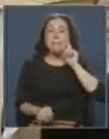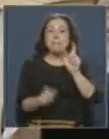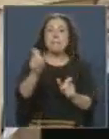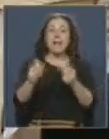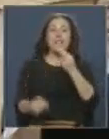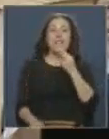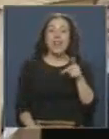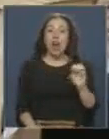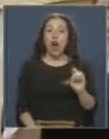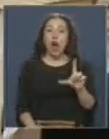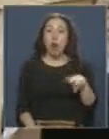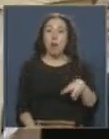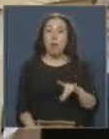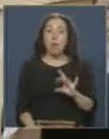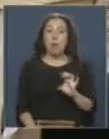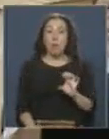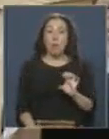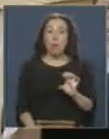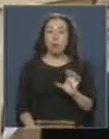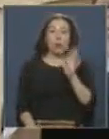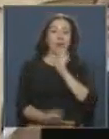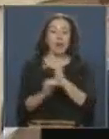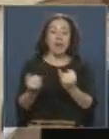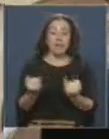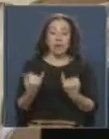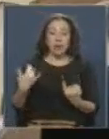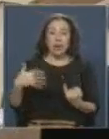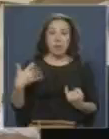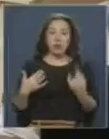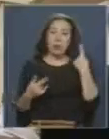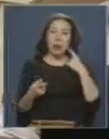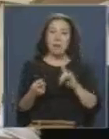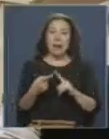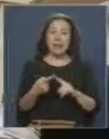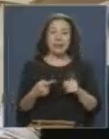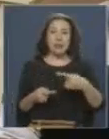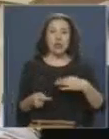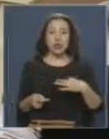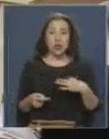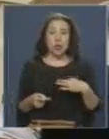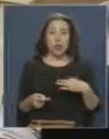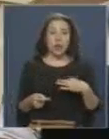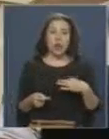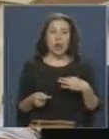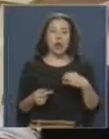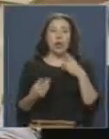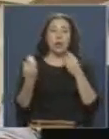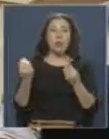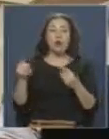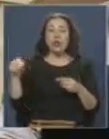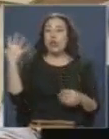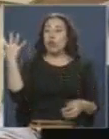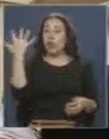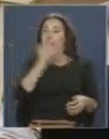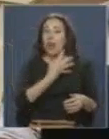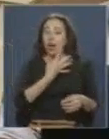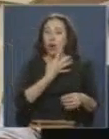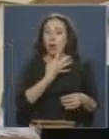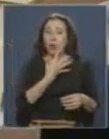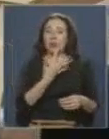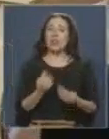no ha tenido información relevante en su proceso de participación ciudadana. Porque de lo que no se dan cuenta tanto el gobierno,